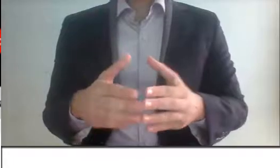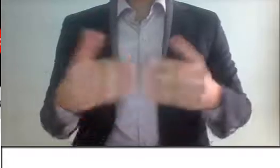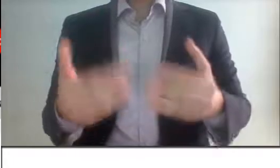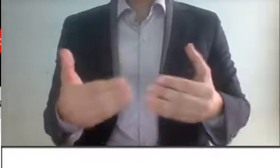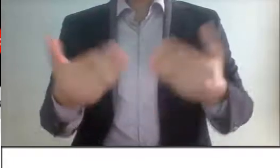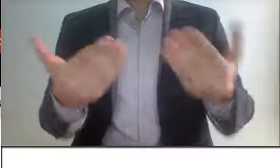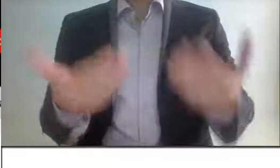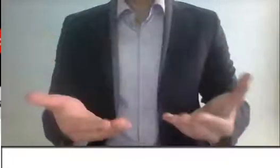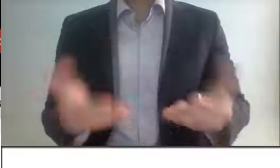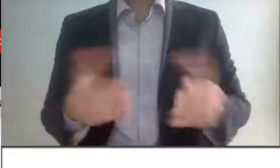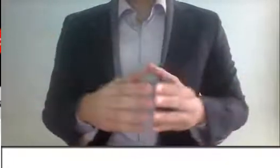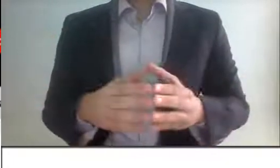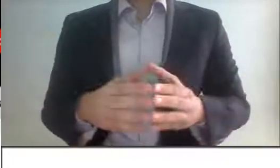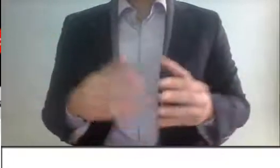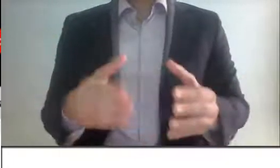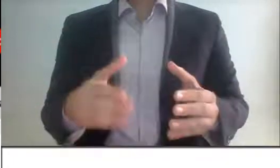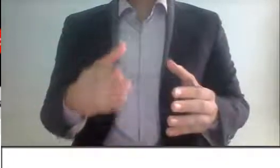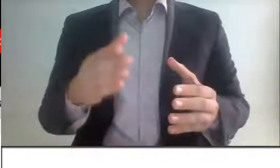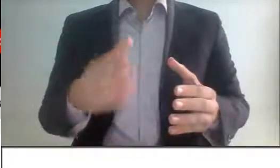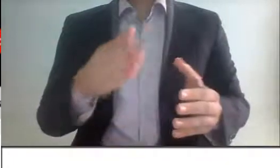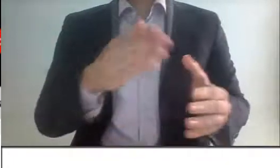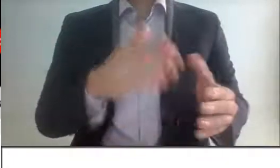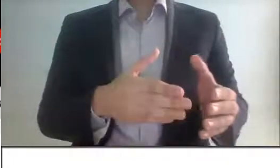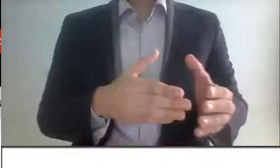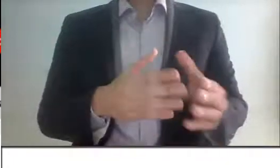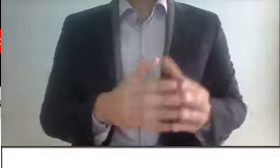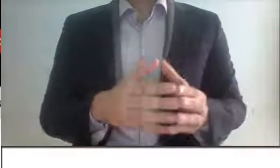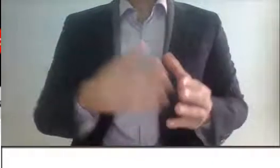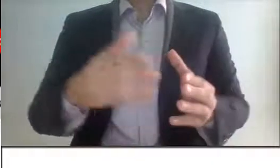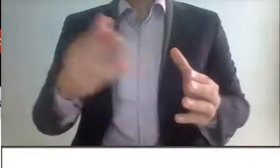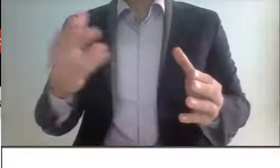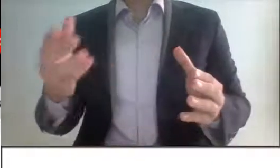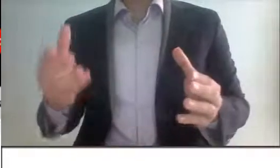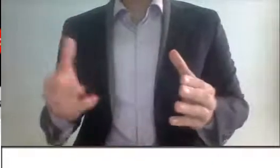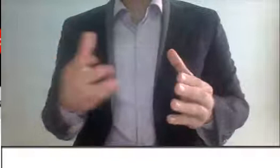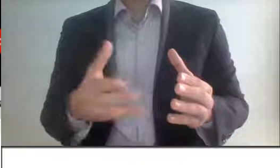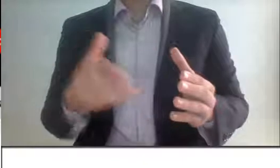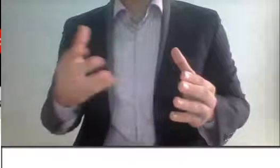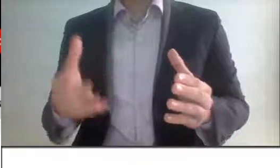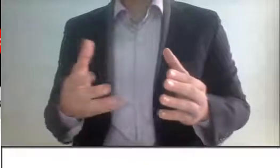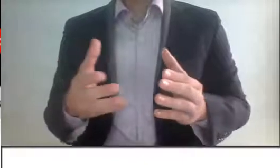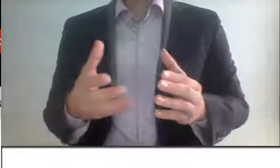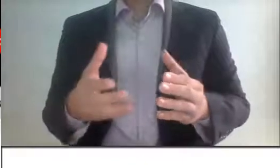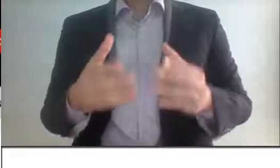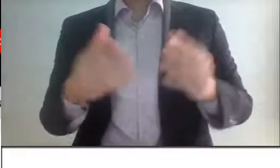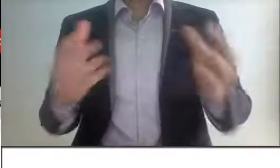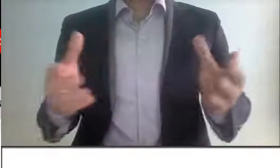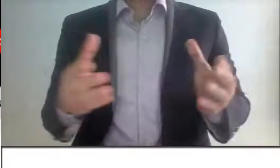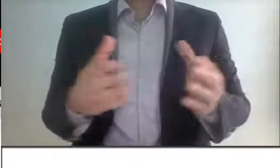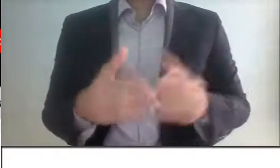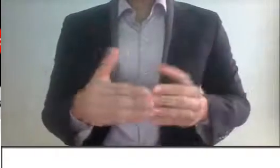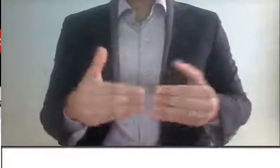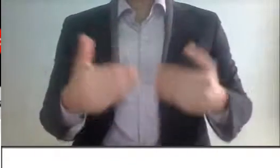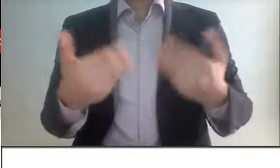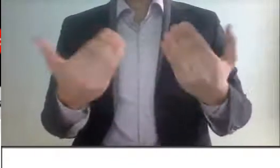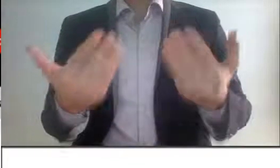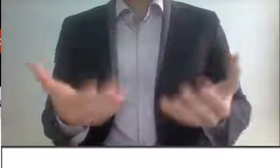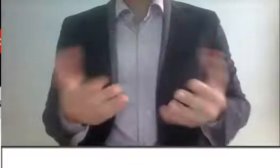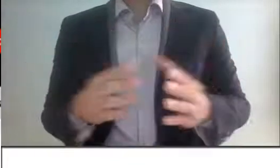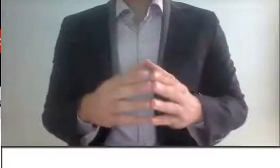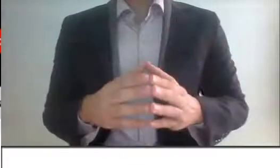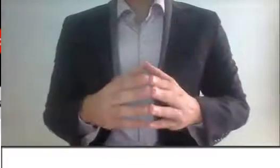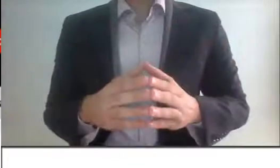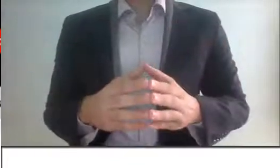30%. Y además de esto, también tenemos la parte de multas por el hecho de no suministrar el combustible, donde también